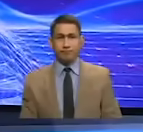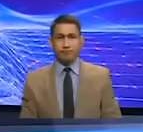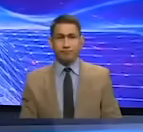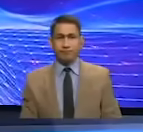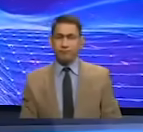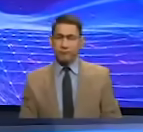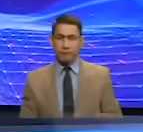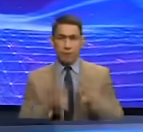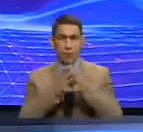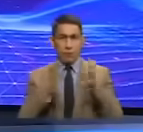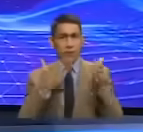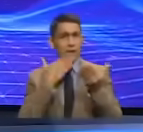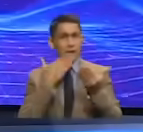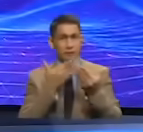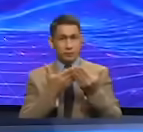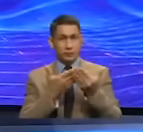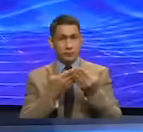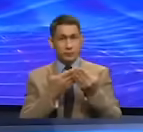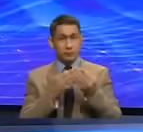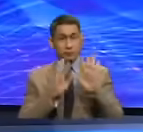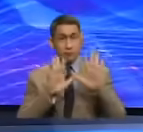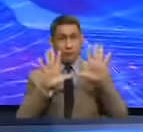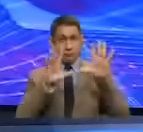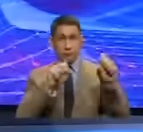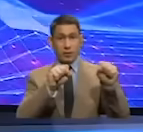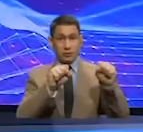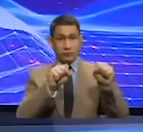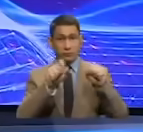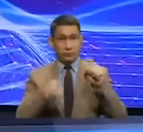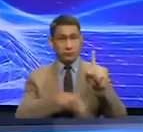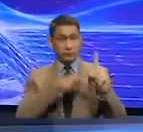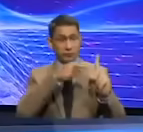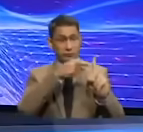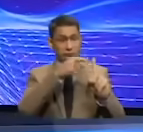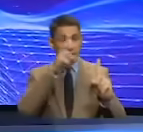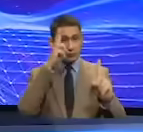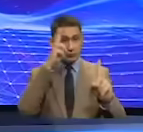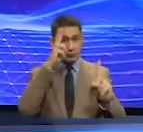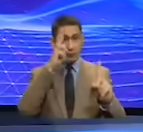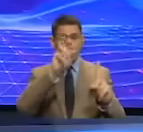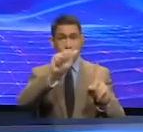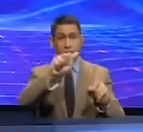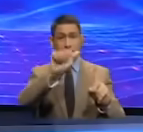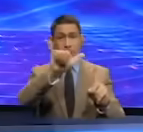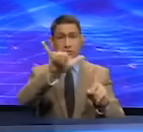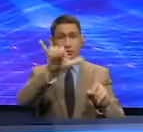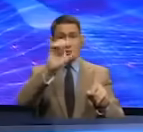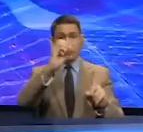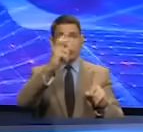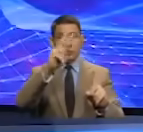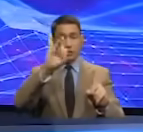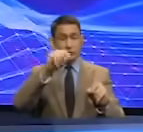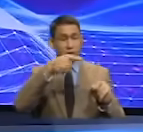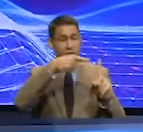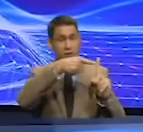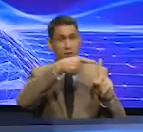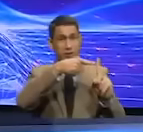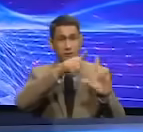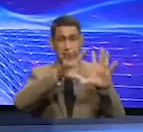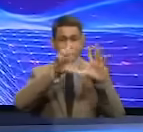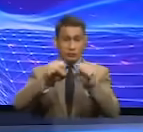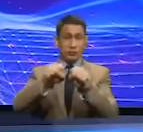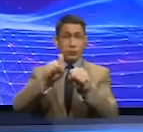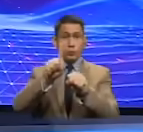Muchas gracias, Leonardo, y atención porque fue capturado alias Ayoví. Es el sujeto que secuestró en Llano Grande a un